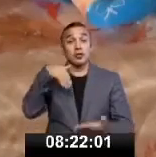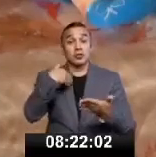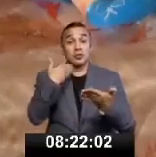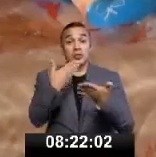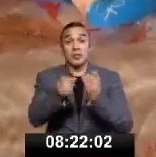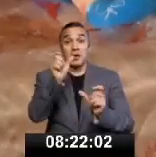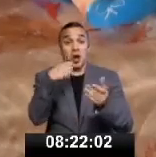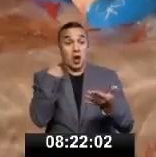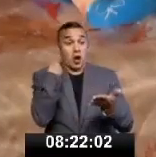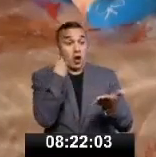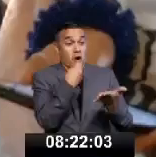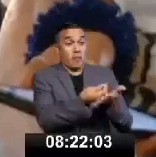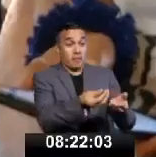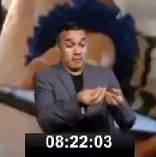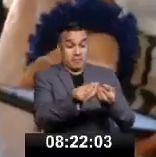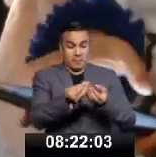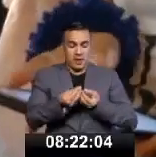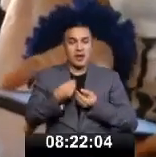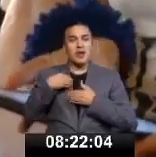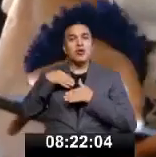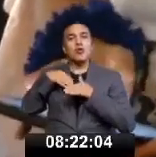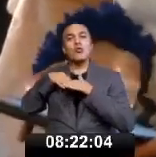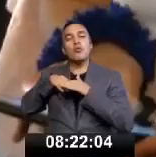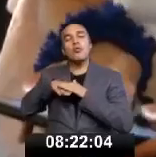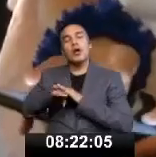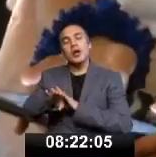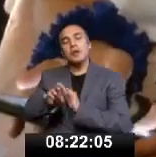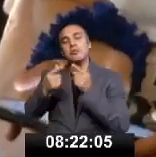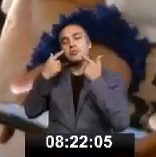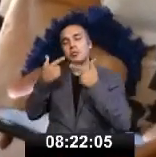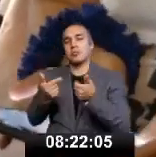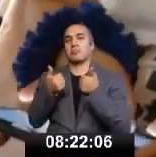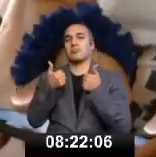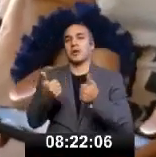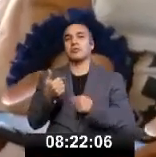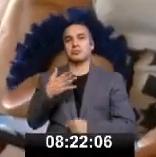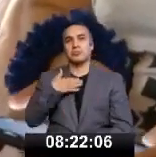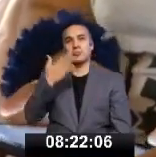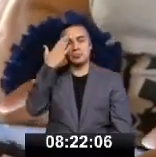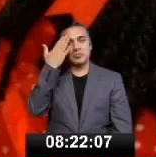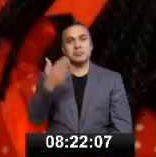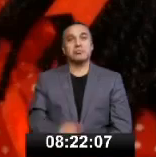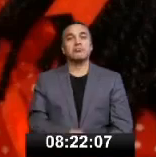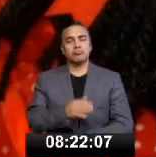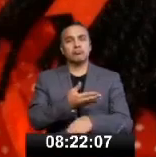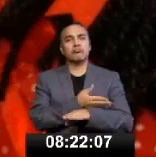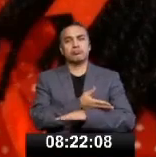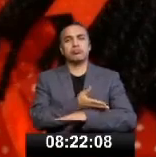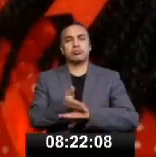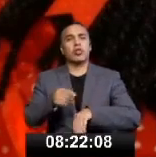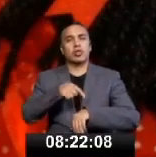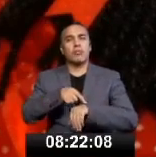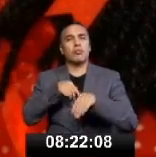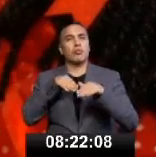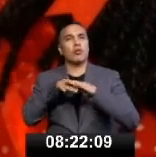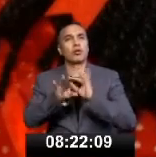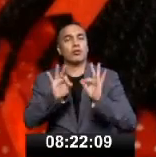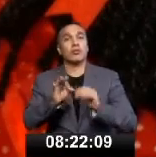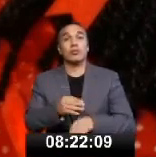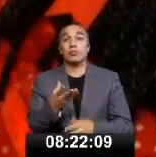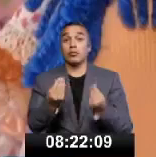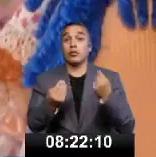las van a tener, las van a conservar, les van a durar. Ya muchas de